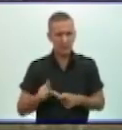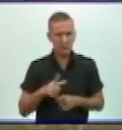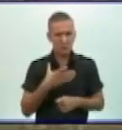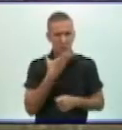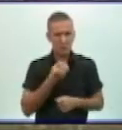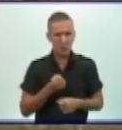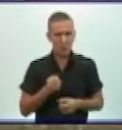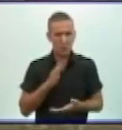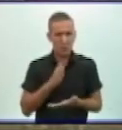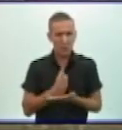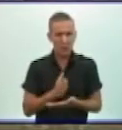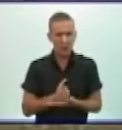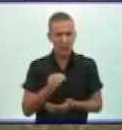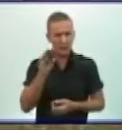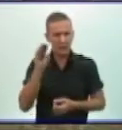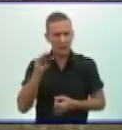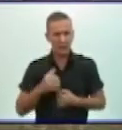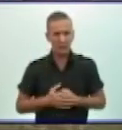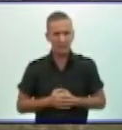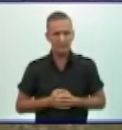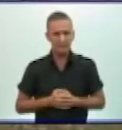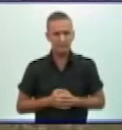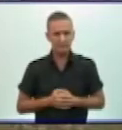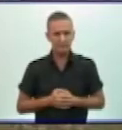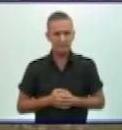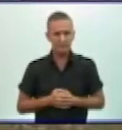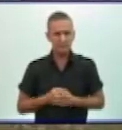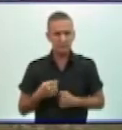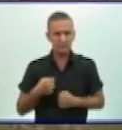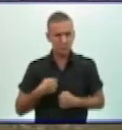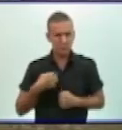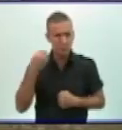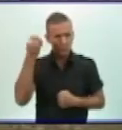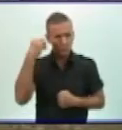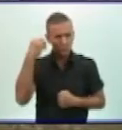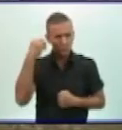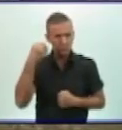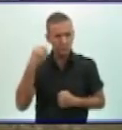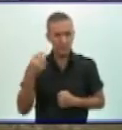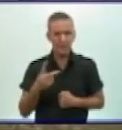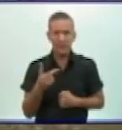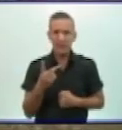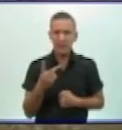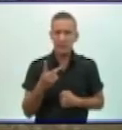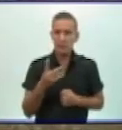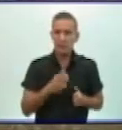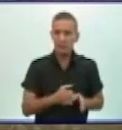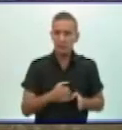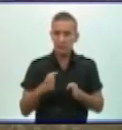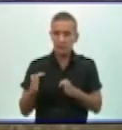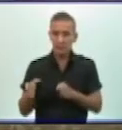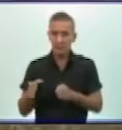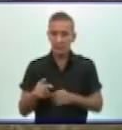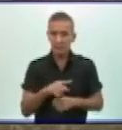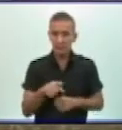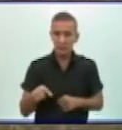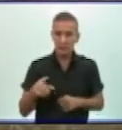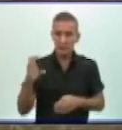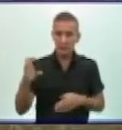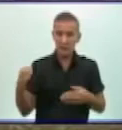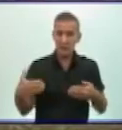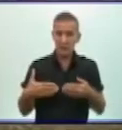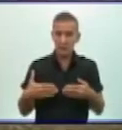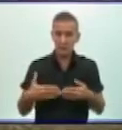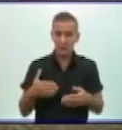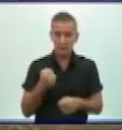escuela. Bueno, tengo entendido que hay una segunda parte para la dramatización donde ustedes dan las conclusiones del trabajo. Está